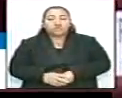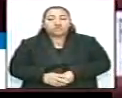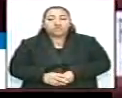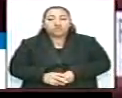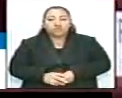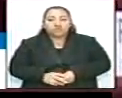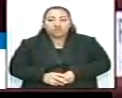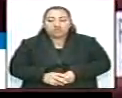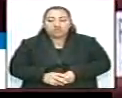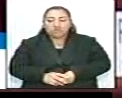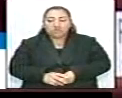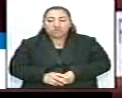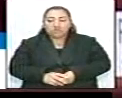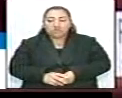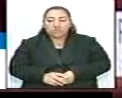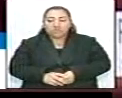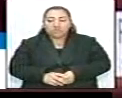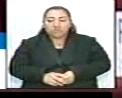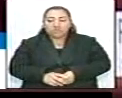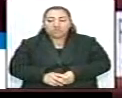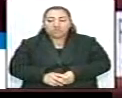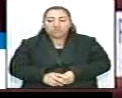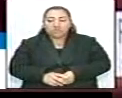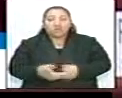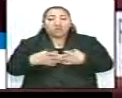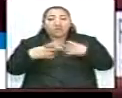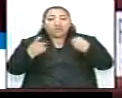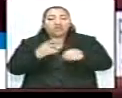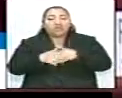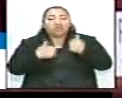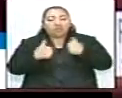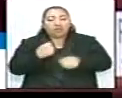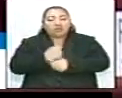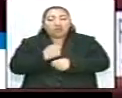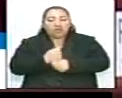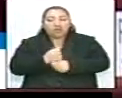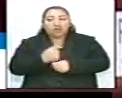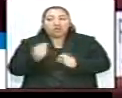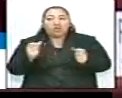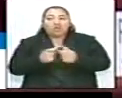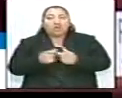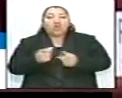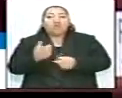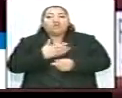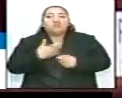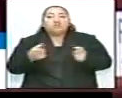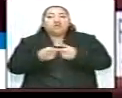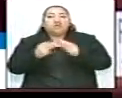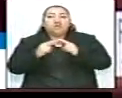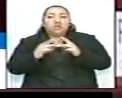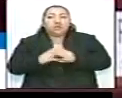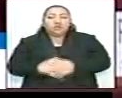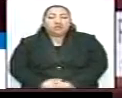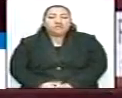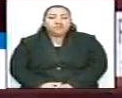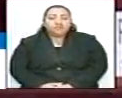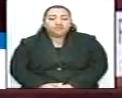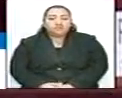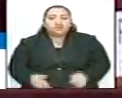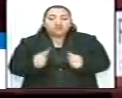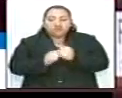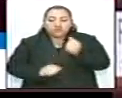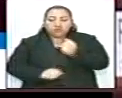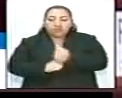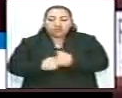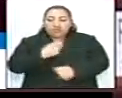lugar, presidente, desearle todos los éxitos como presidente de la Comisión de Vivienda, y estoy seguro que con el apoyo y